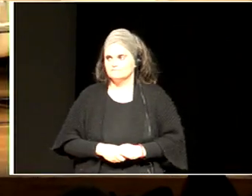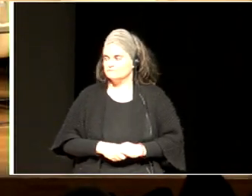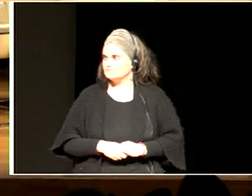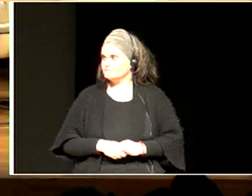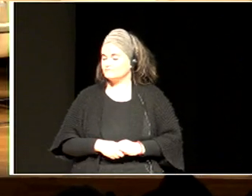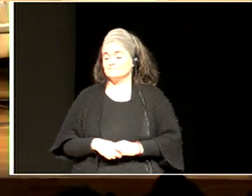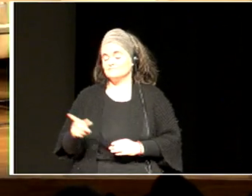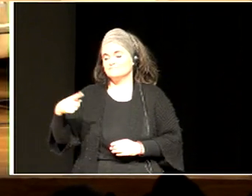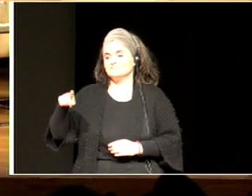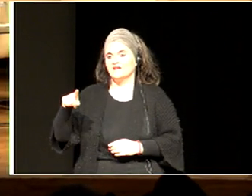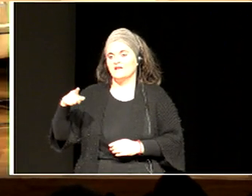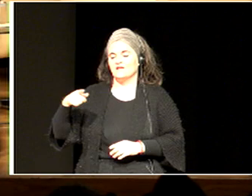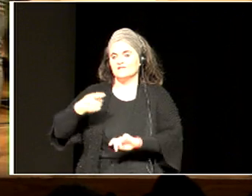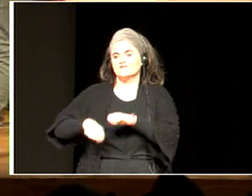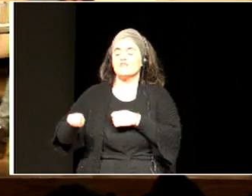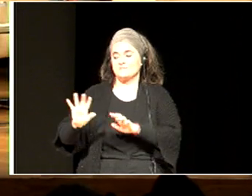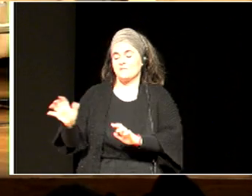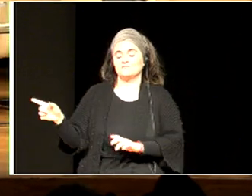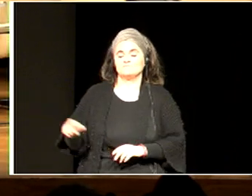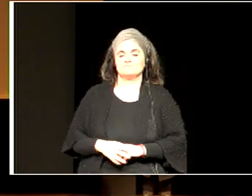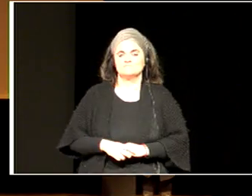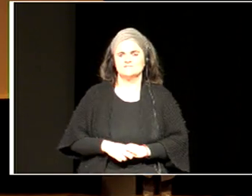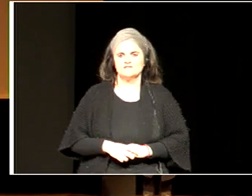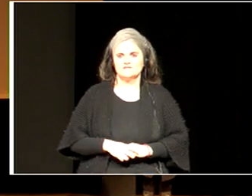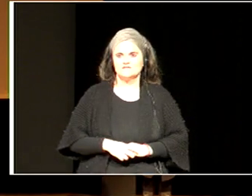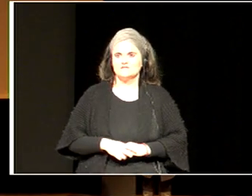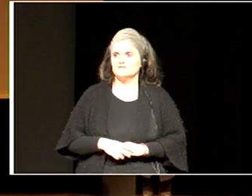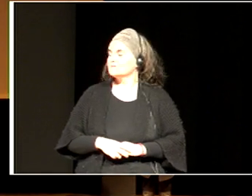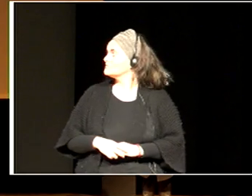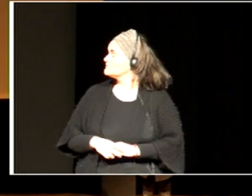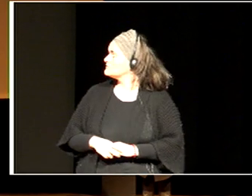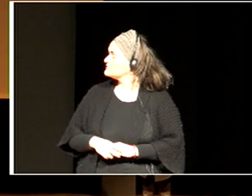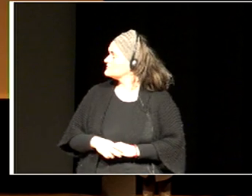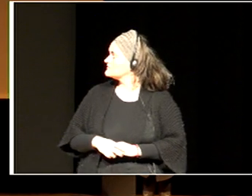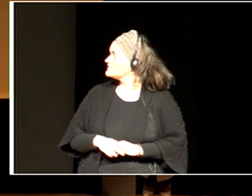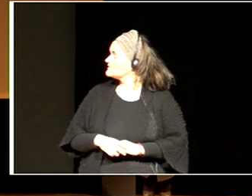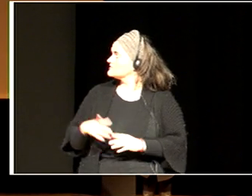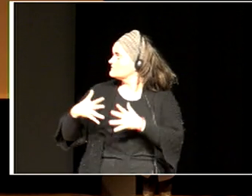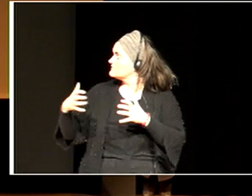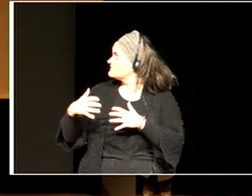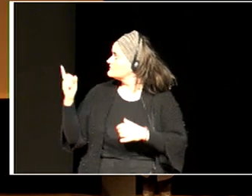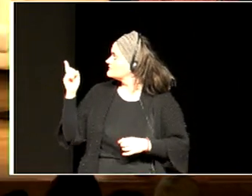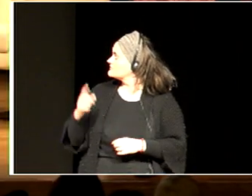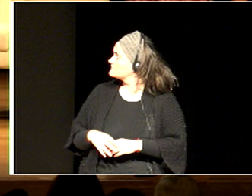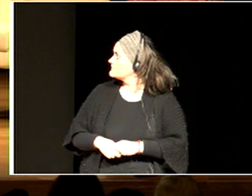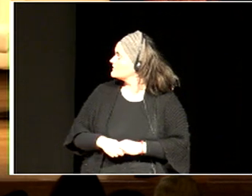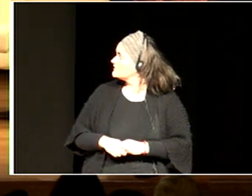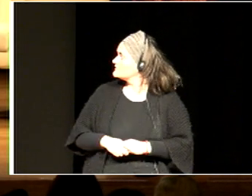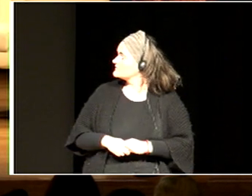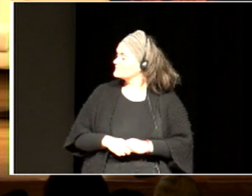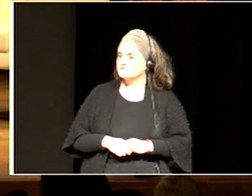es maja las discordancias gramaticales firmado el director y firma debajo marisa pérez la conozco toda la